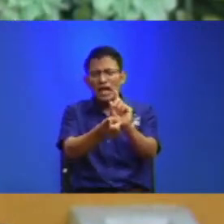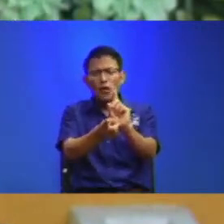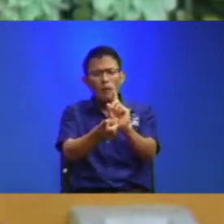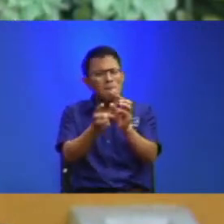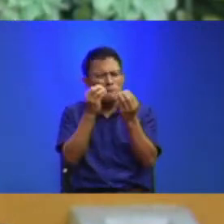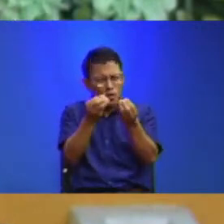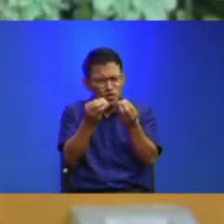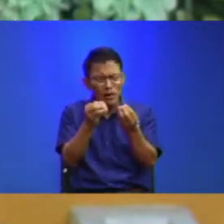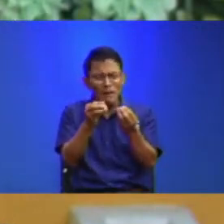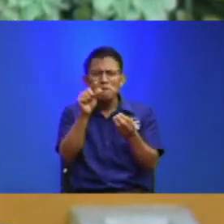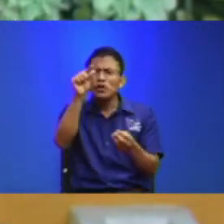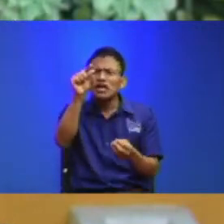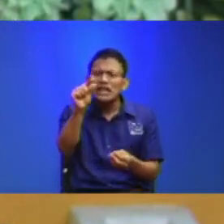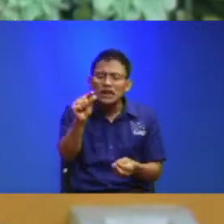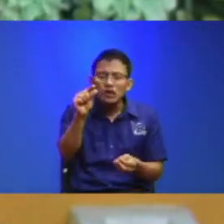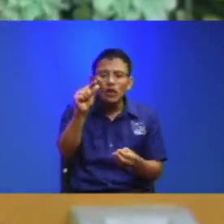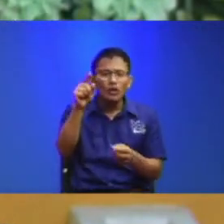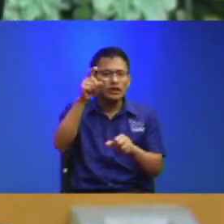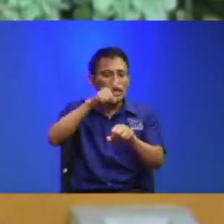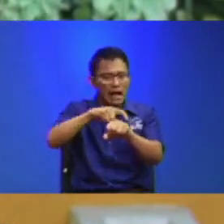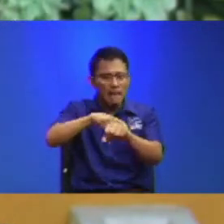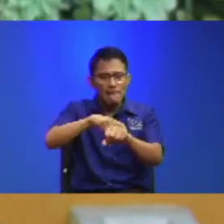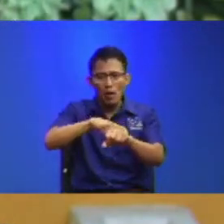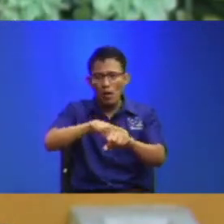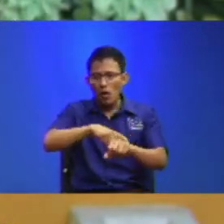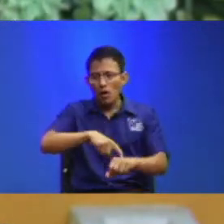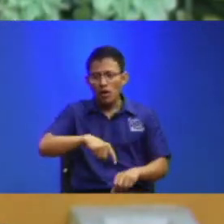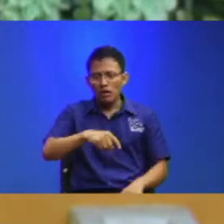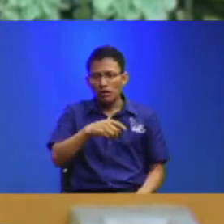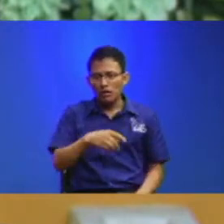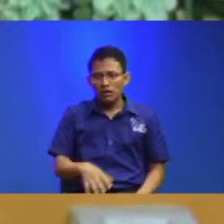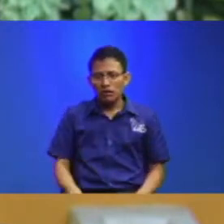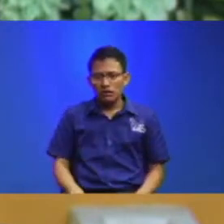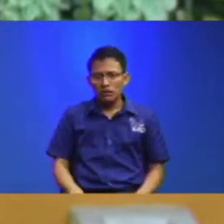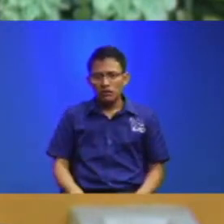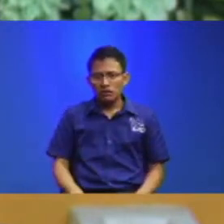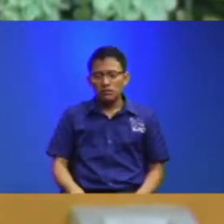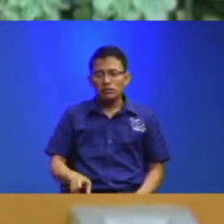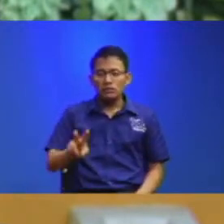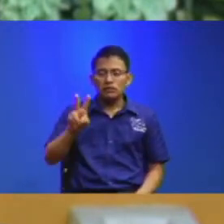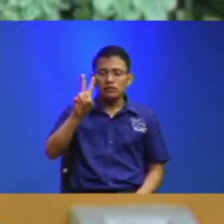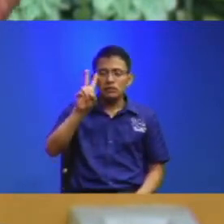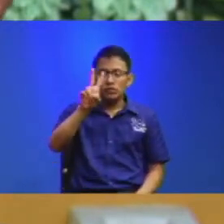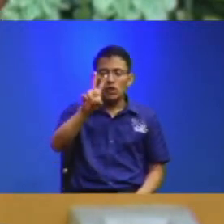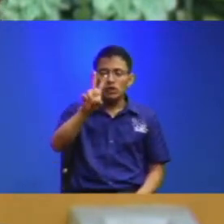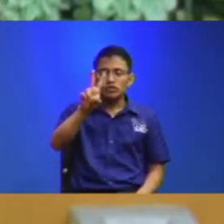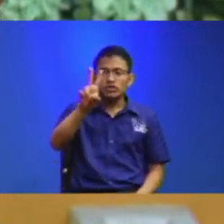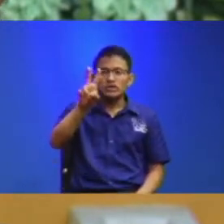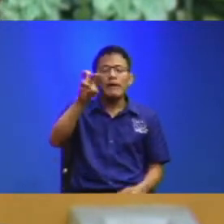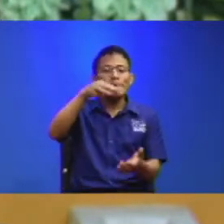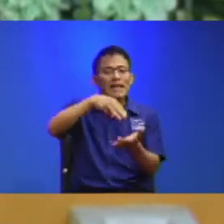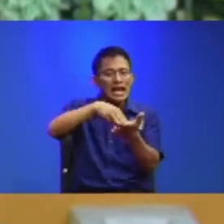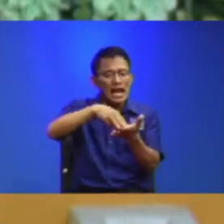tiempo. Para mí es poquito tiempo. En el año 2000 usted no tenía Facebook.